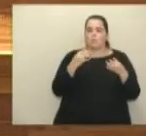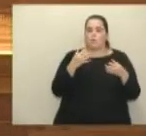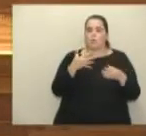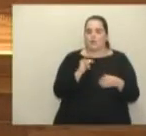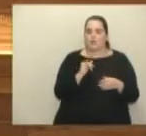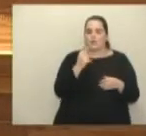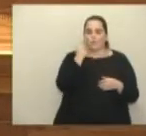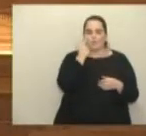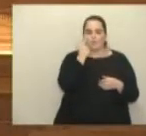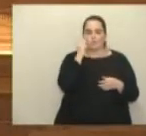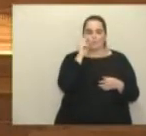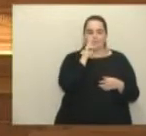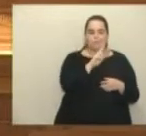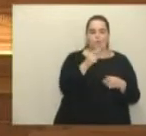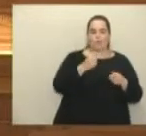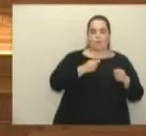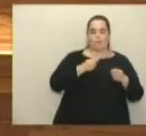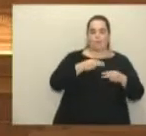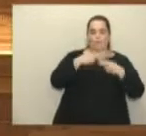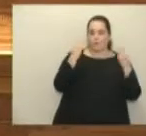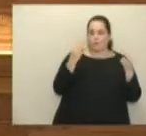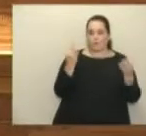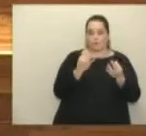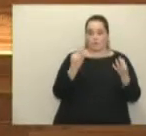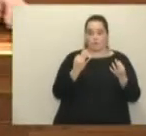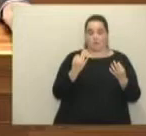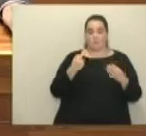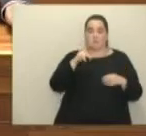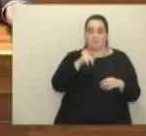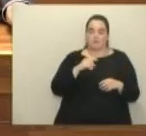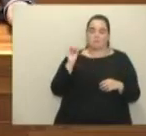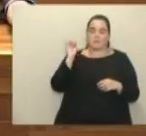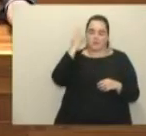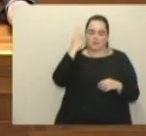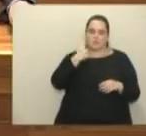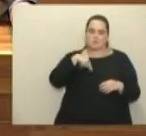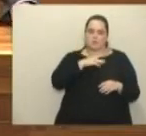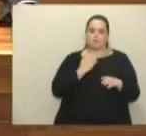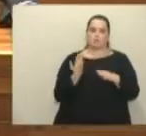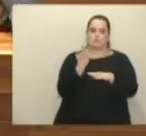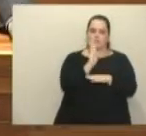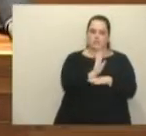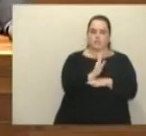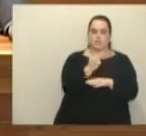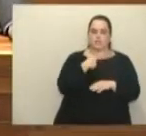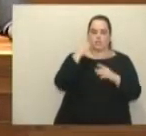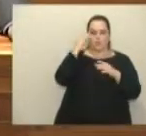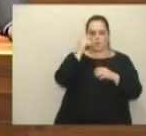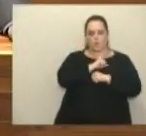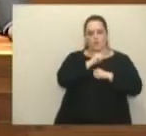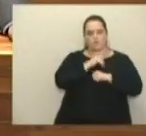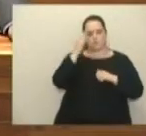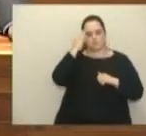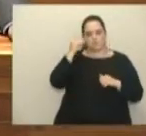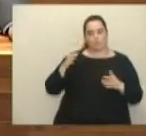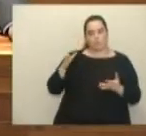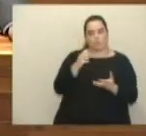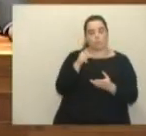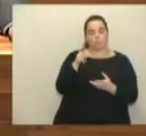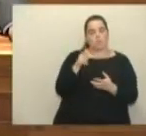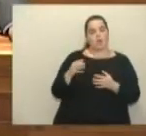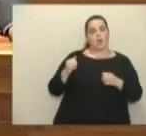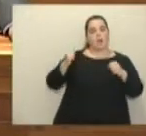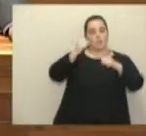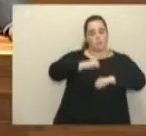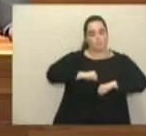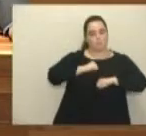por lo tanto también hemos planteado alguna iniciativa que espero que se pueda debatir y que espero que ustedes apoyen en el debate de esa ley de transparencia